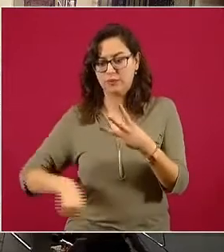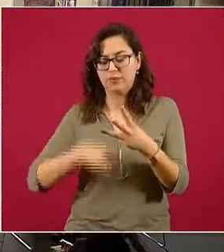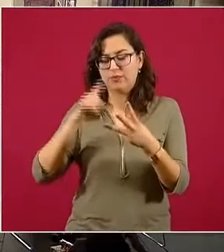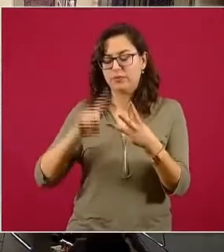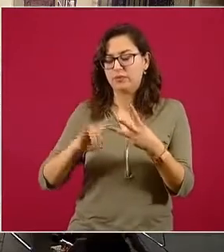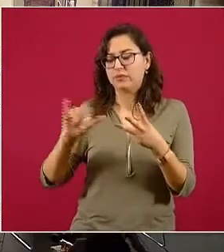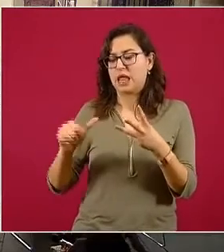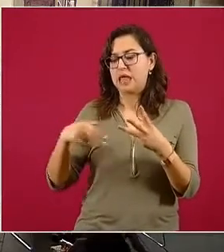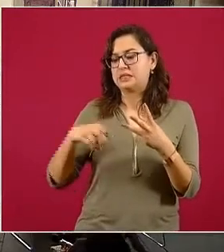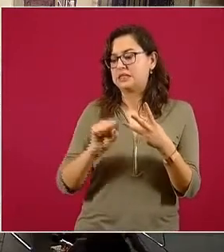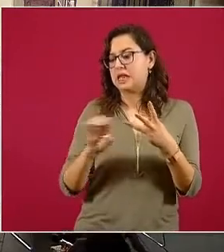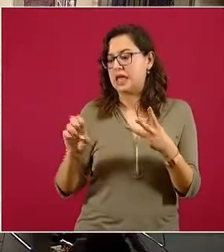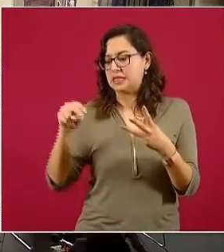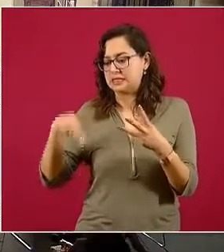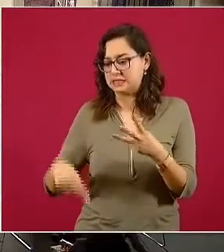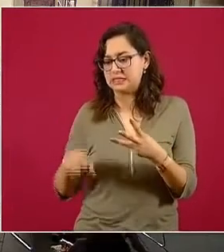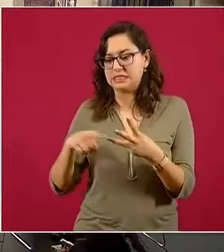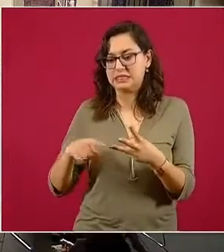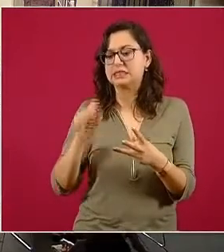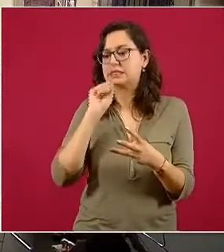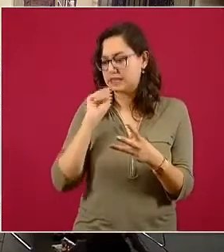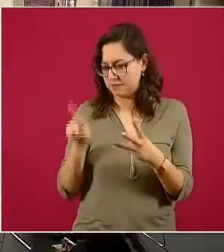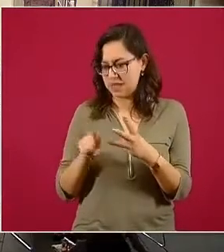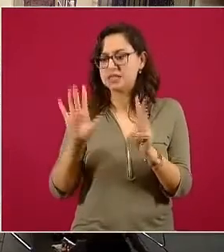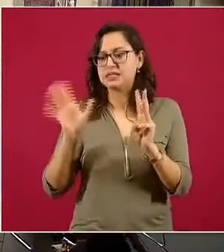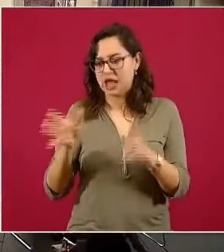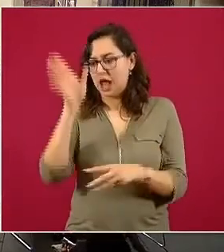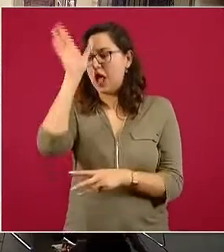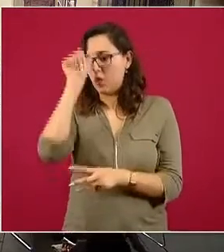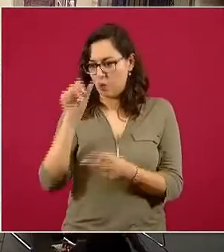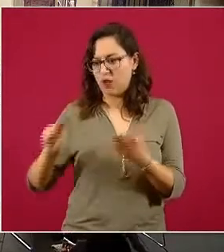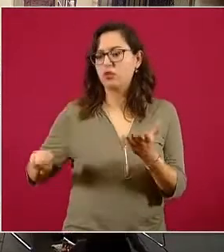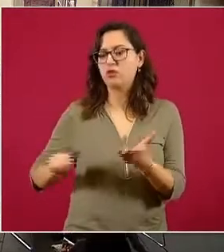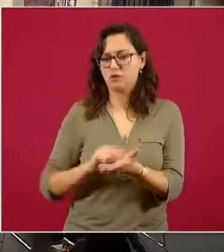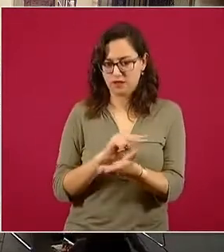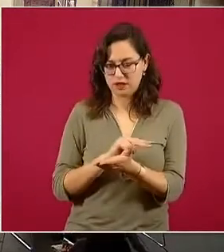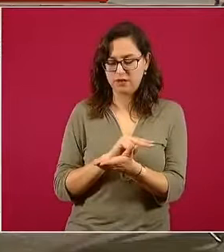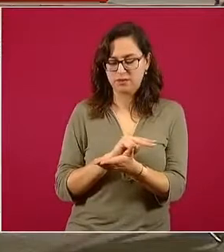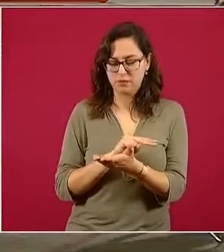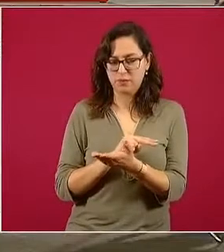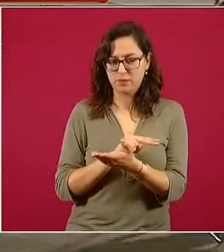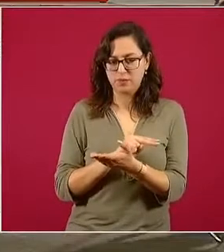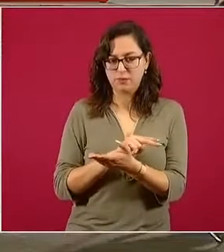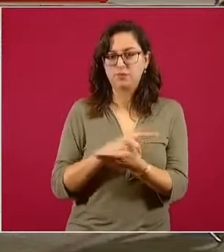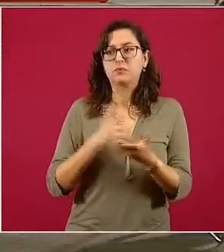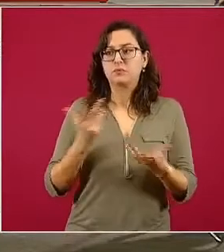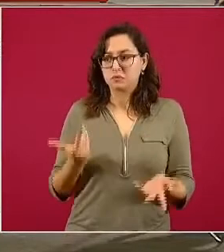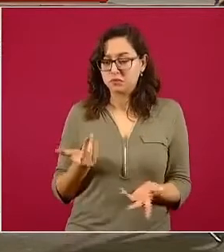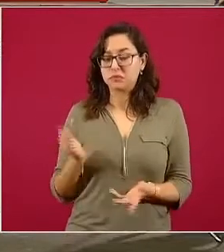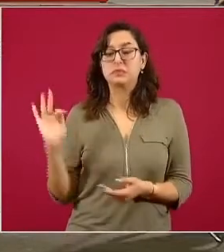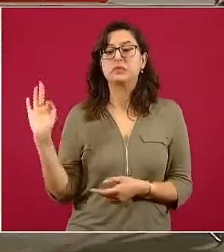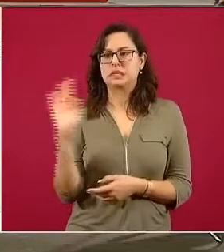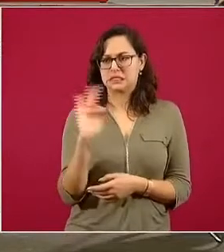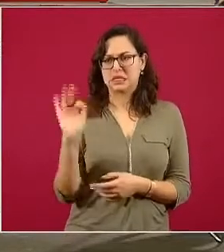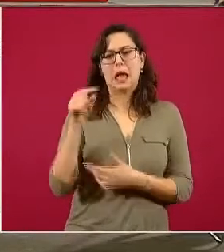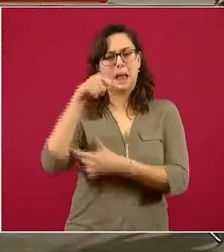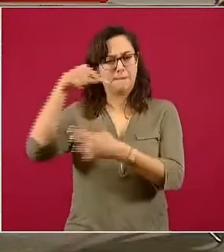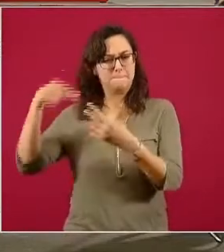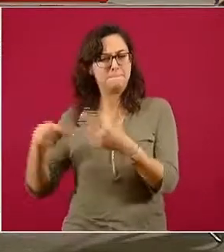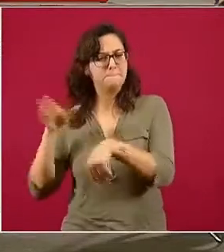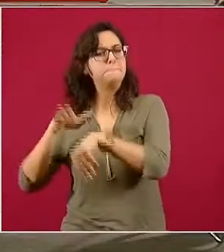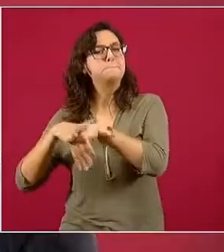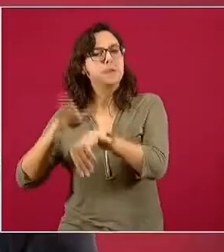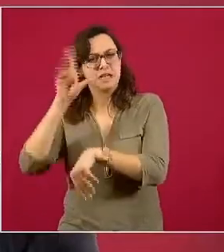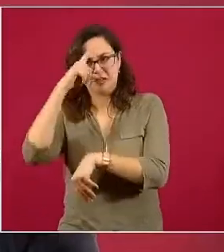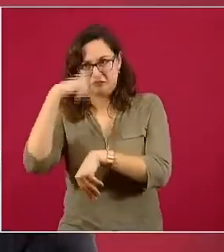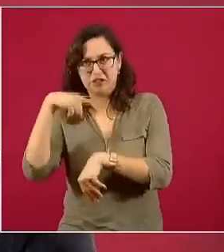firmó un convenio, una memorándum de entendimiento por parte del doctor Alcocer, pudieran ser